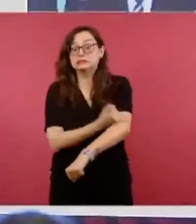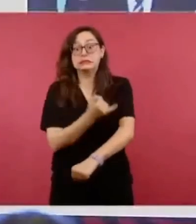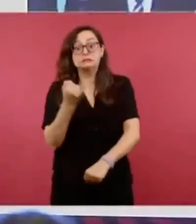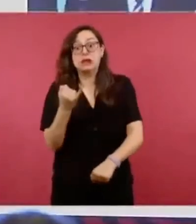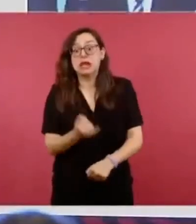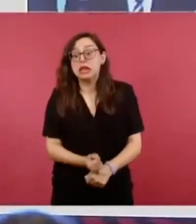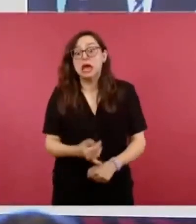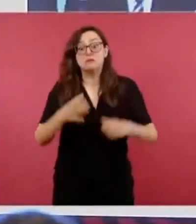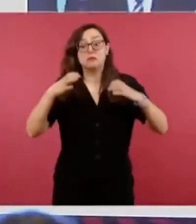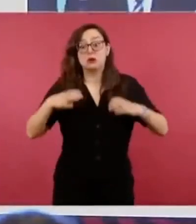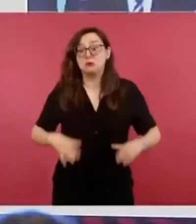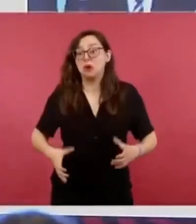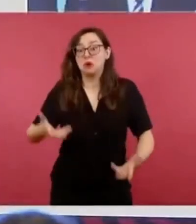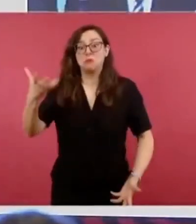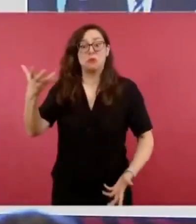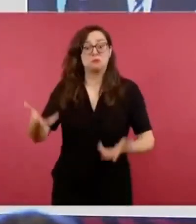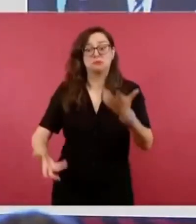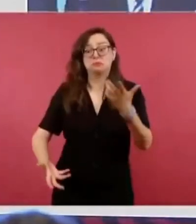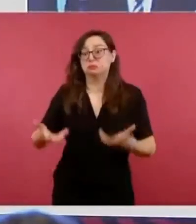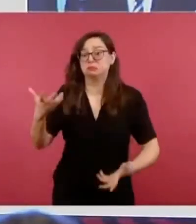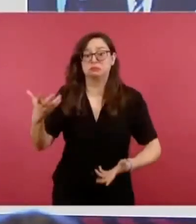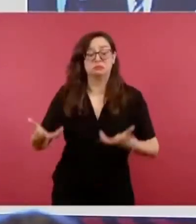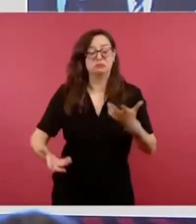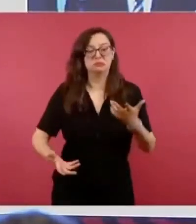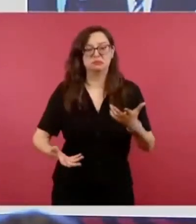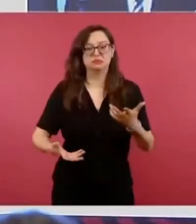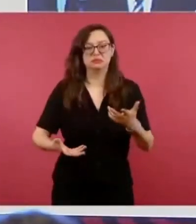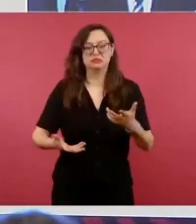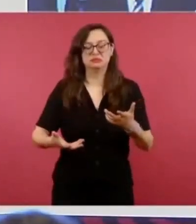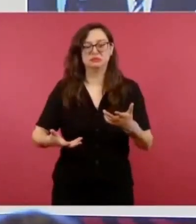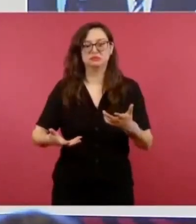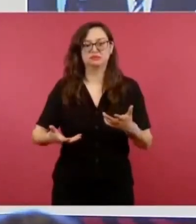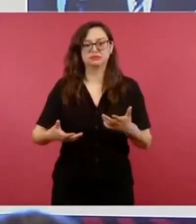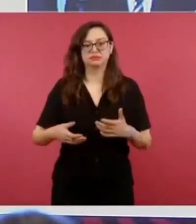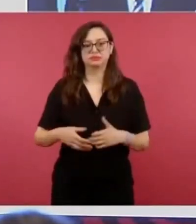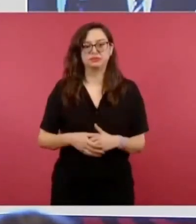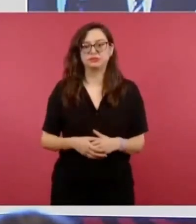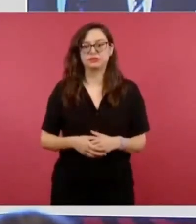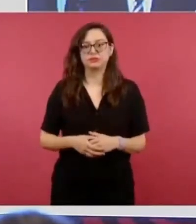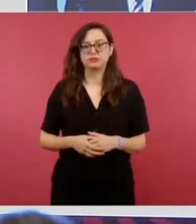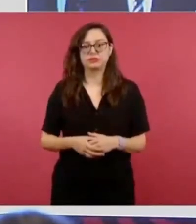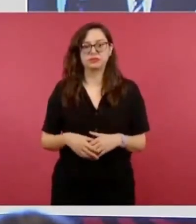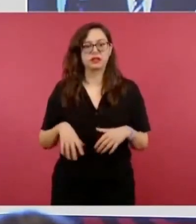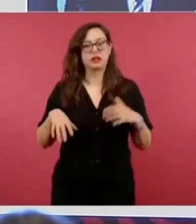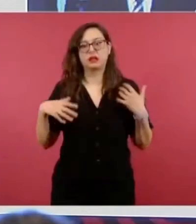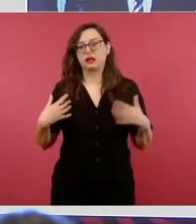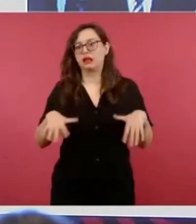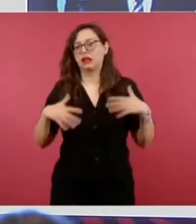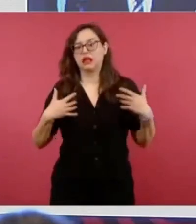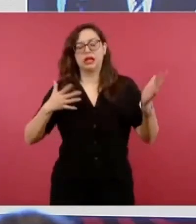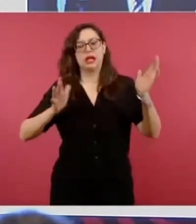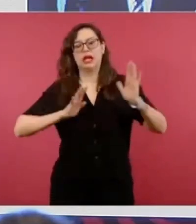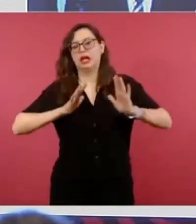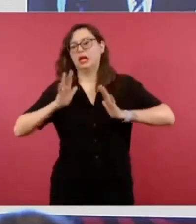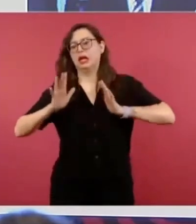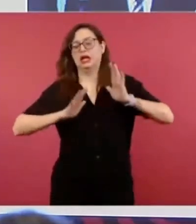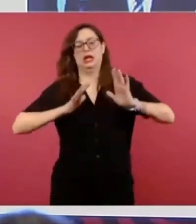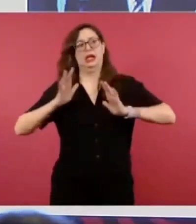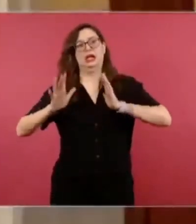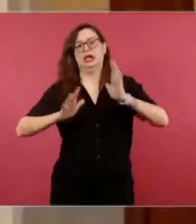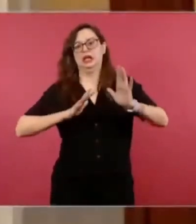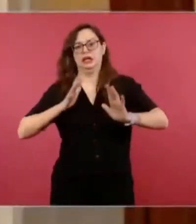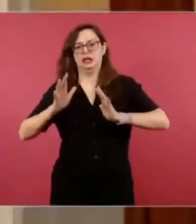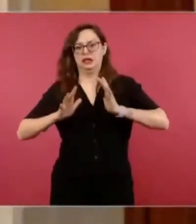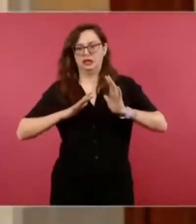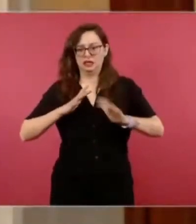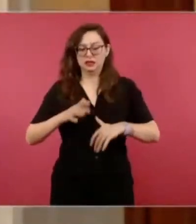clandestino con restos humanos en los límites de Iztapalapa y de Tláhuac.